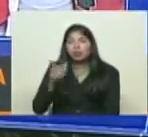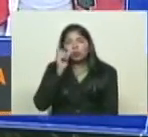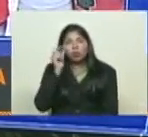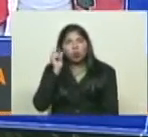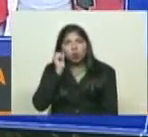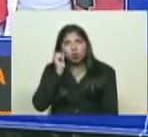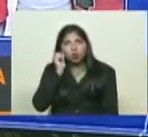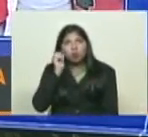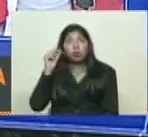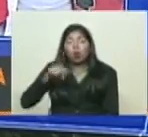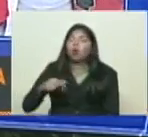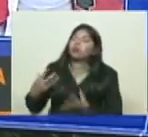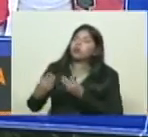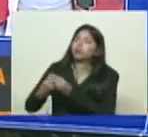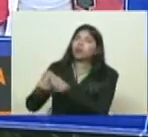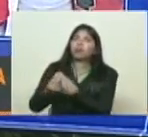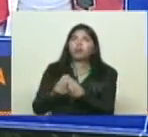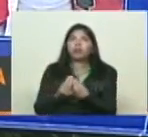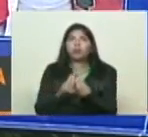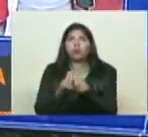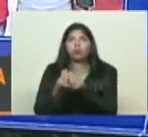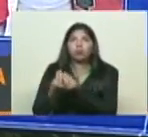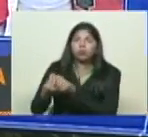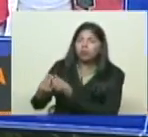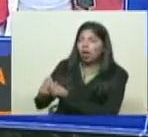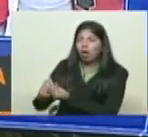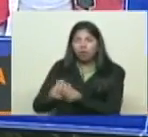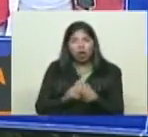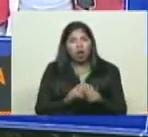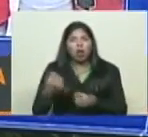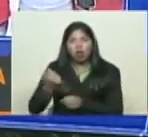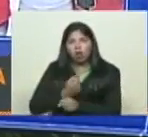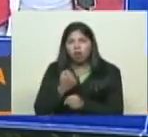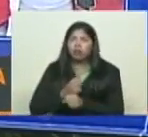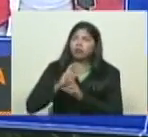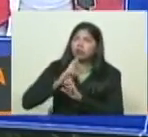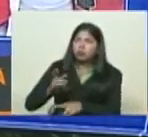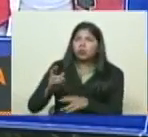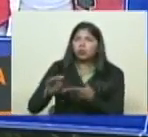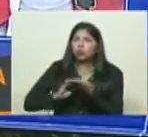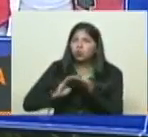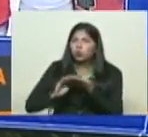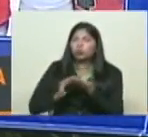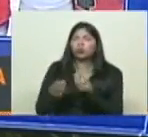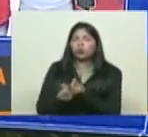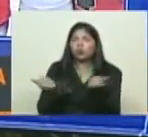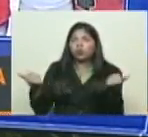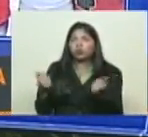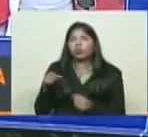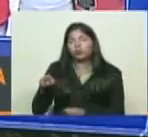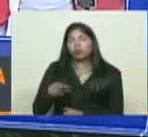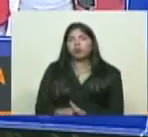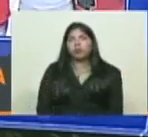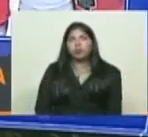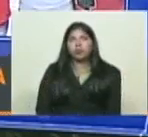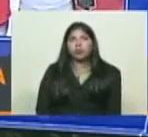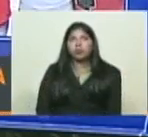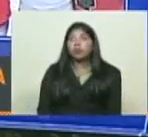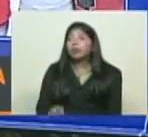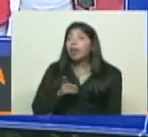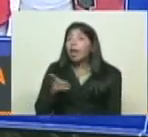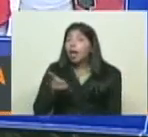han acompañado en el trabajo y en la respuesta a toda esta muchachada. Yo les decía que